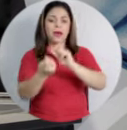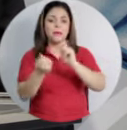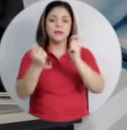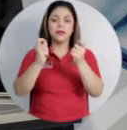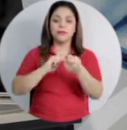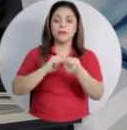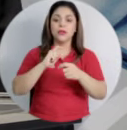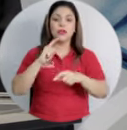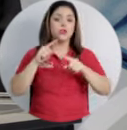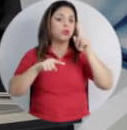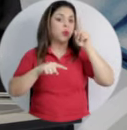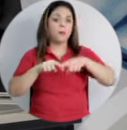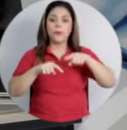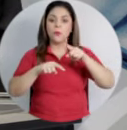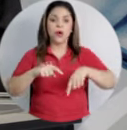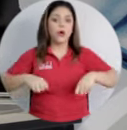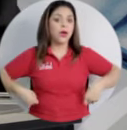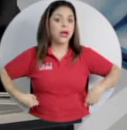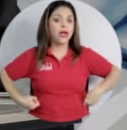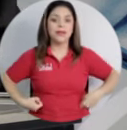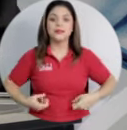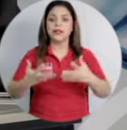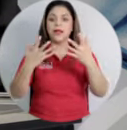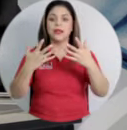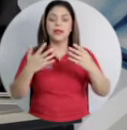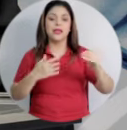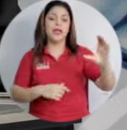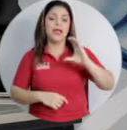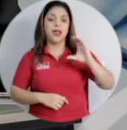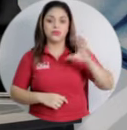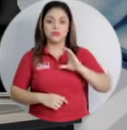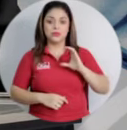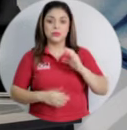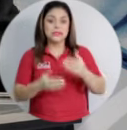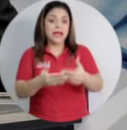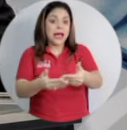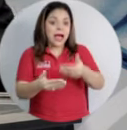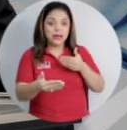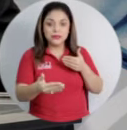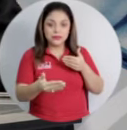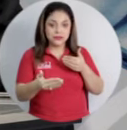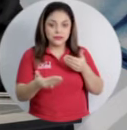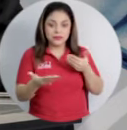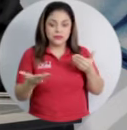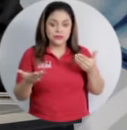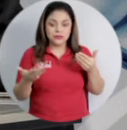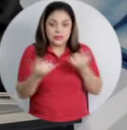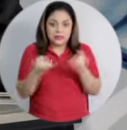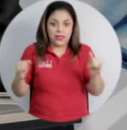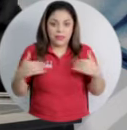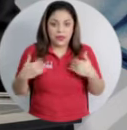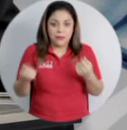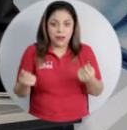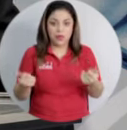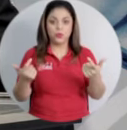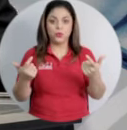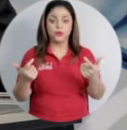ingresos antes de tenerlos con nosotros. Cuando el entorno es estable, yo decía, bueno, yo voy a recibir un dinero por una venta.